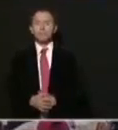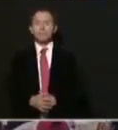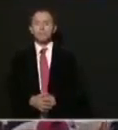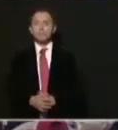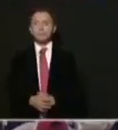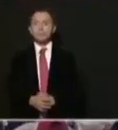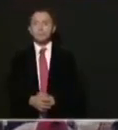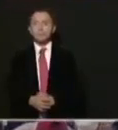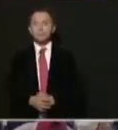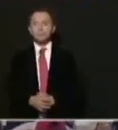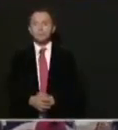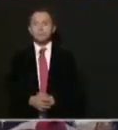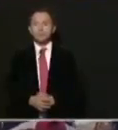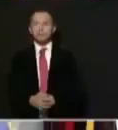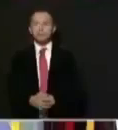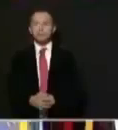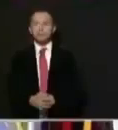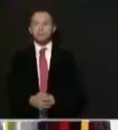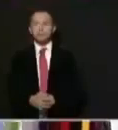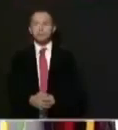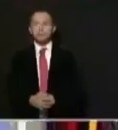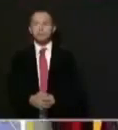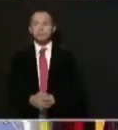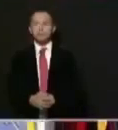Zengan Arpaya, todo.